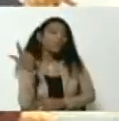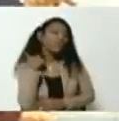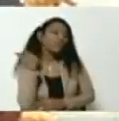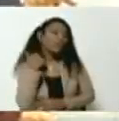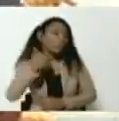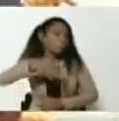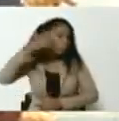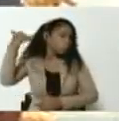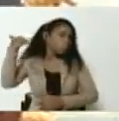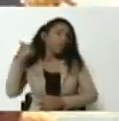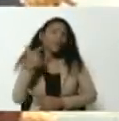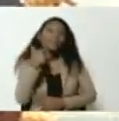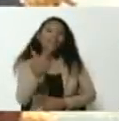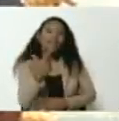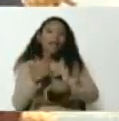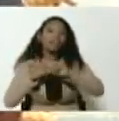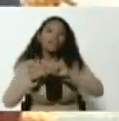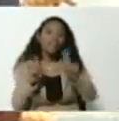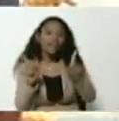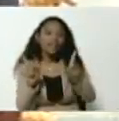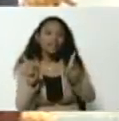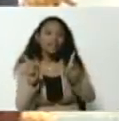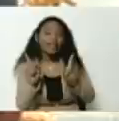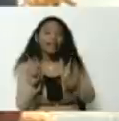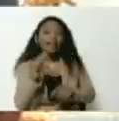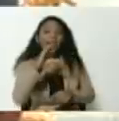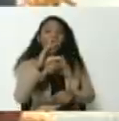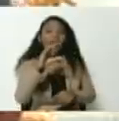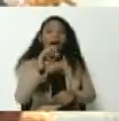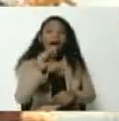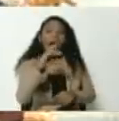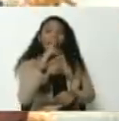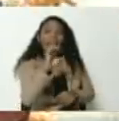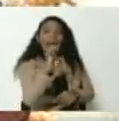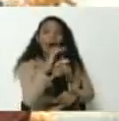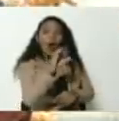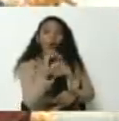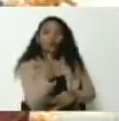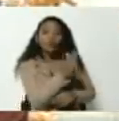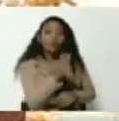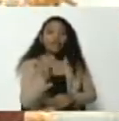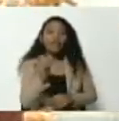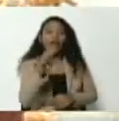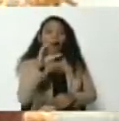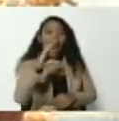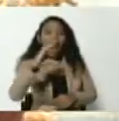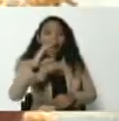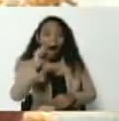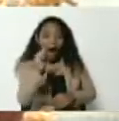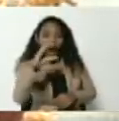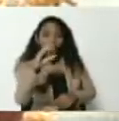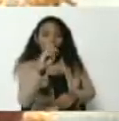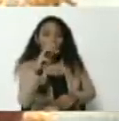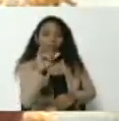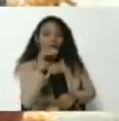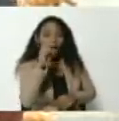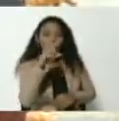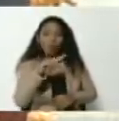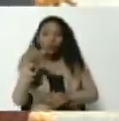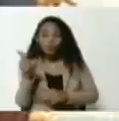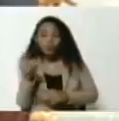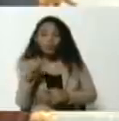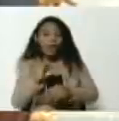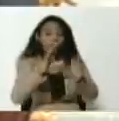decía que la diferencia entre adecos y copellanos es que los adecos robaban y dejaban robar y los copellanos solo